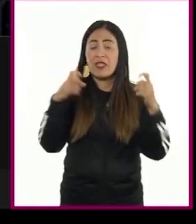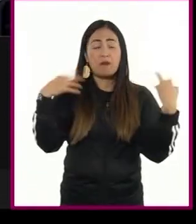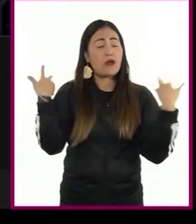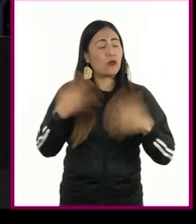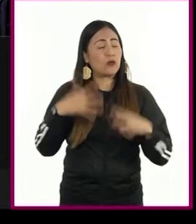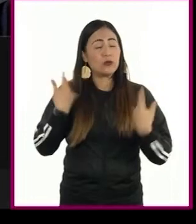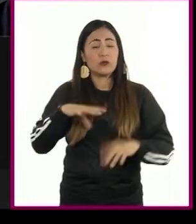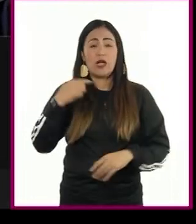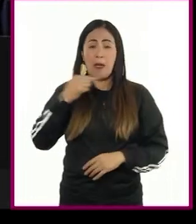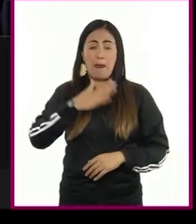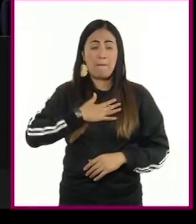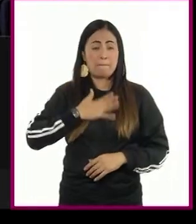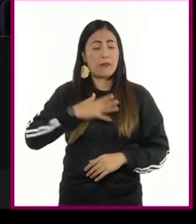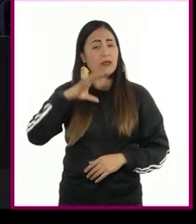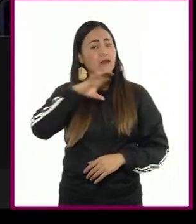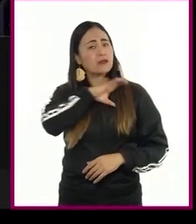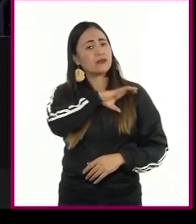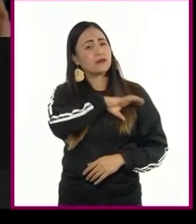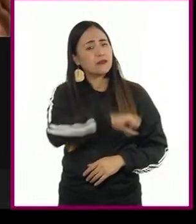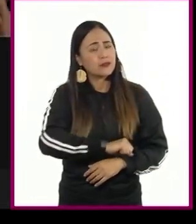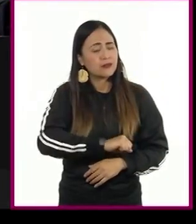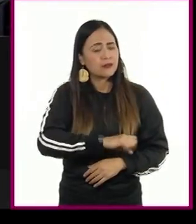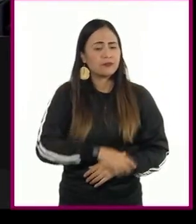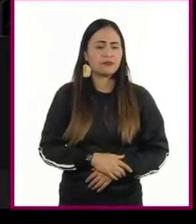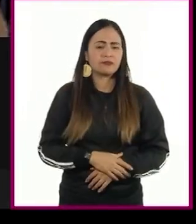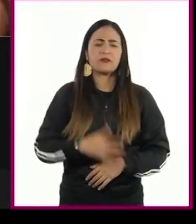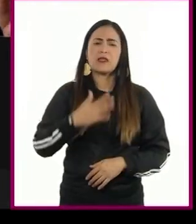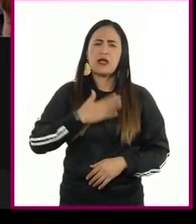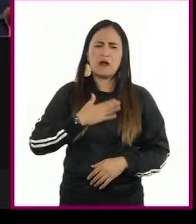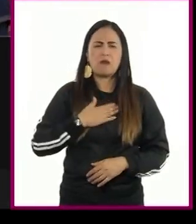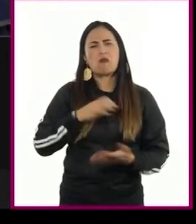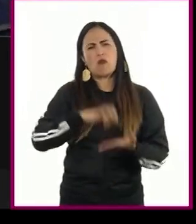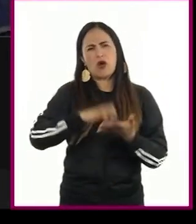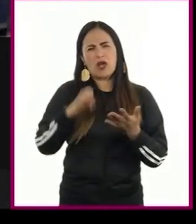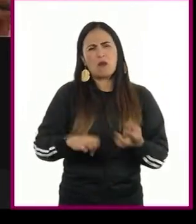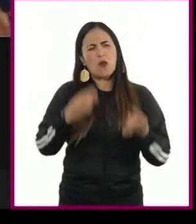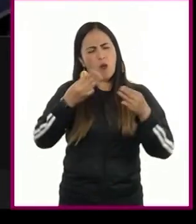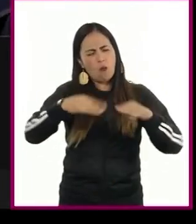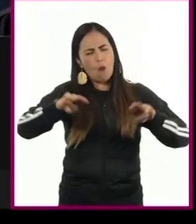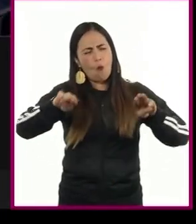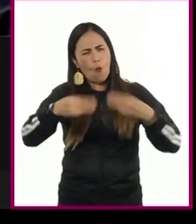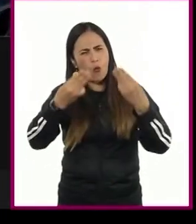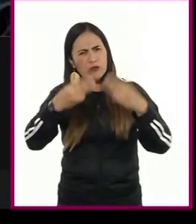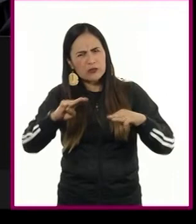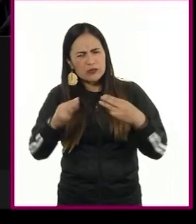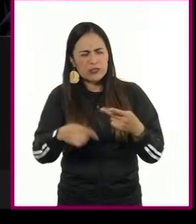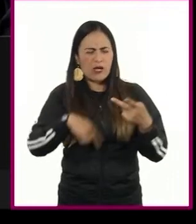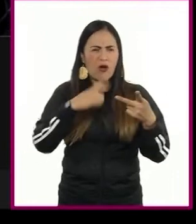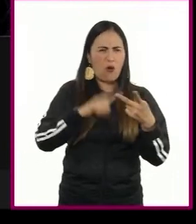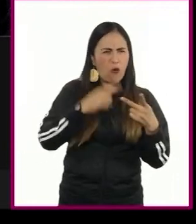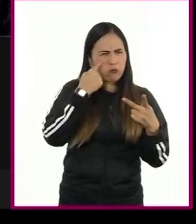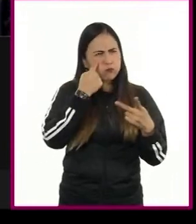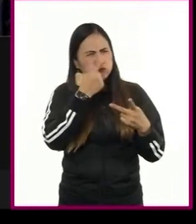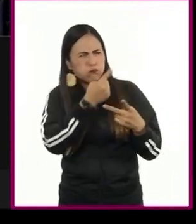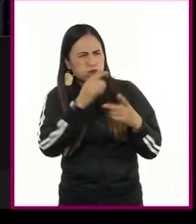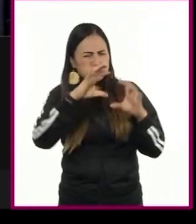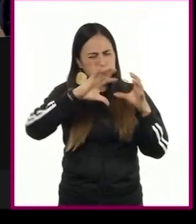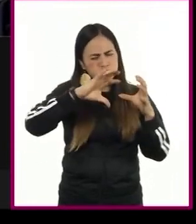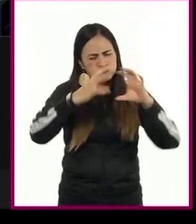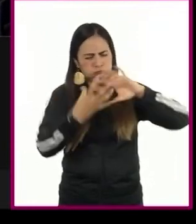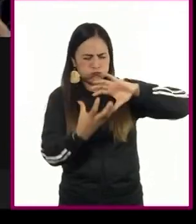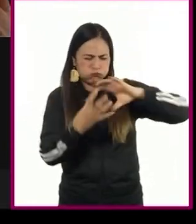para mí. Siempre me pareció que tanto la música como el estudio de la perspectiva debían